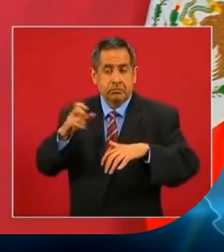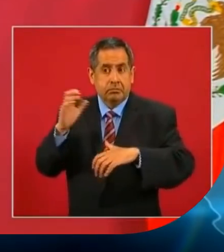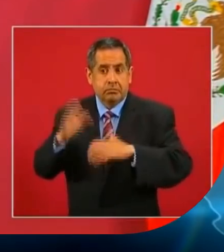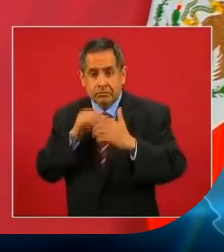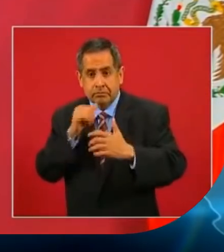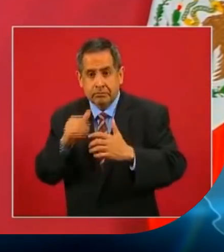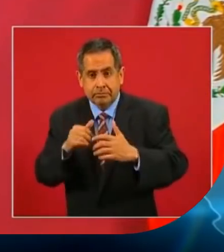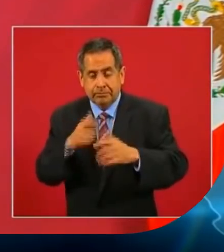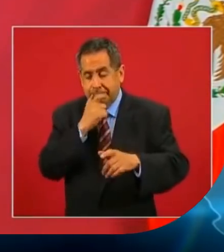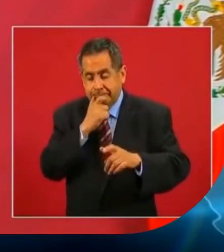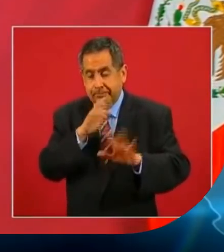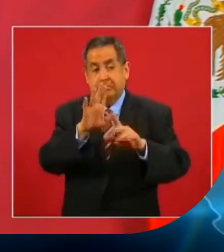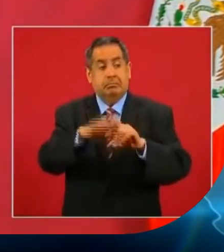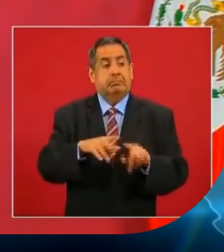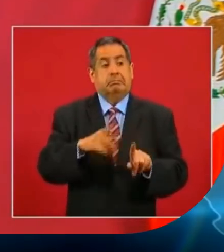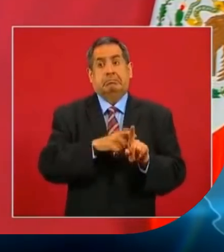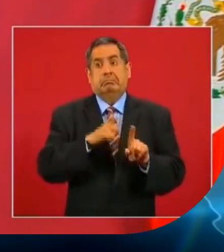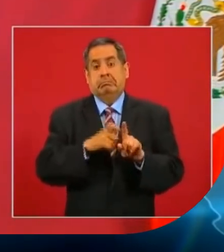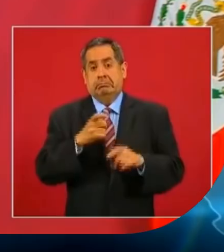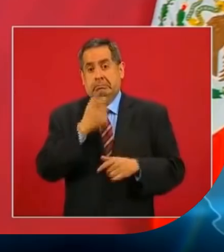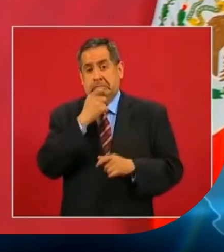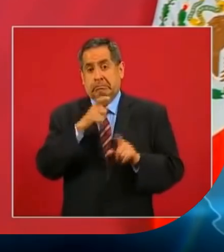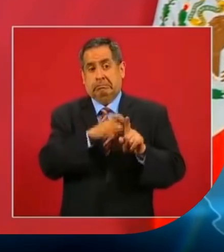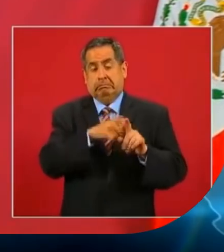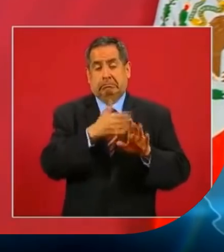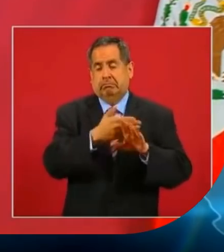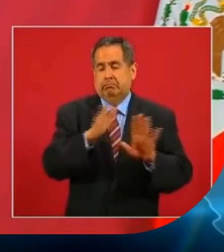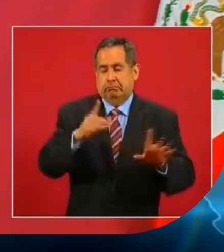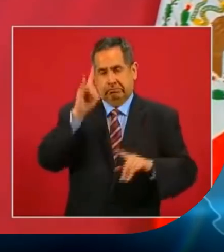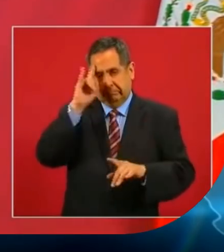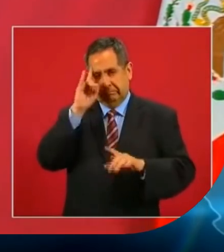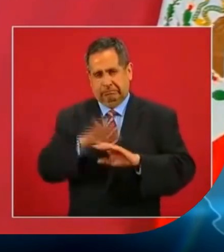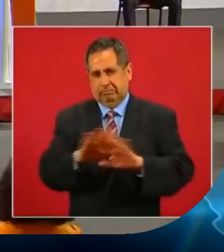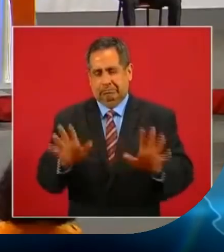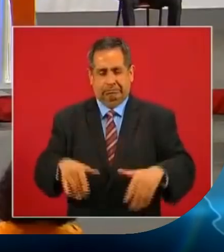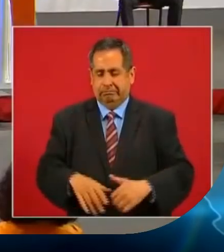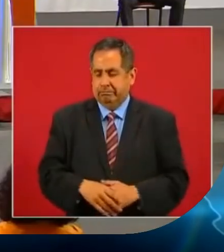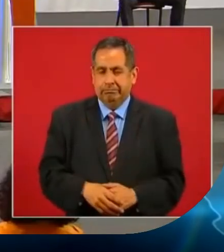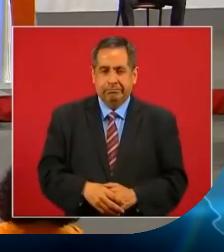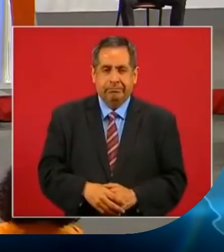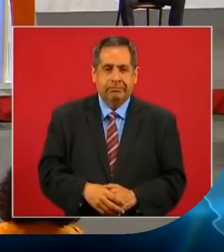Ya no voy a reír porque después dicen que es una risa diabólica.